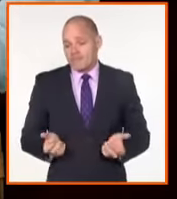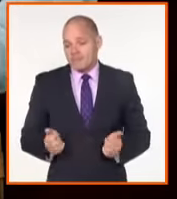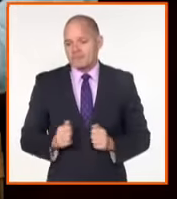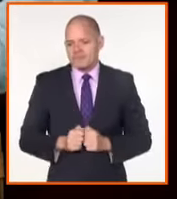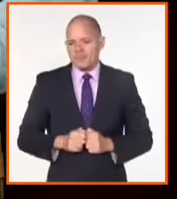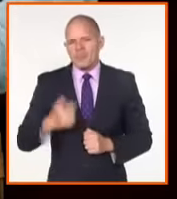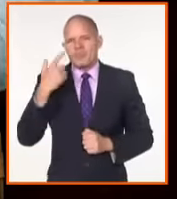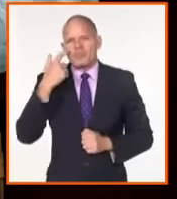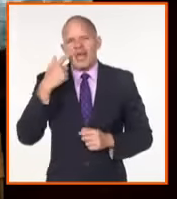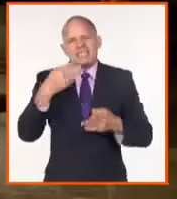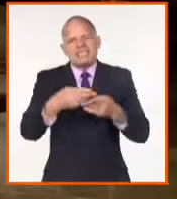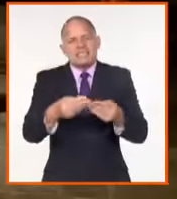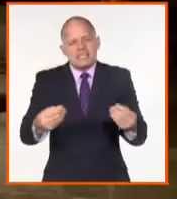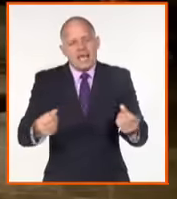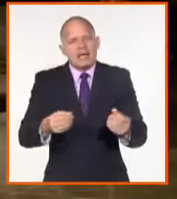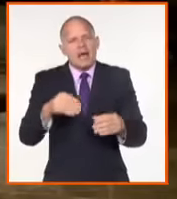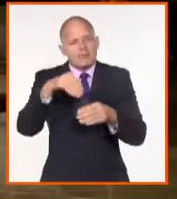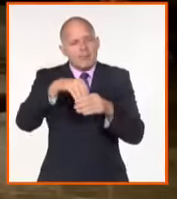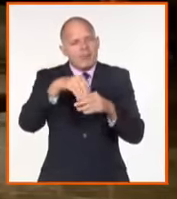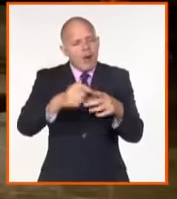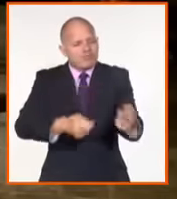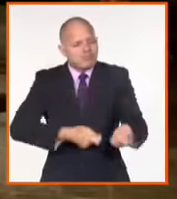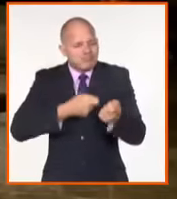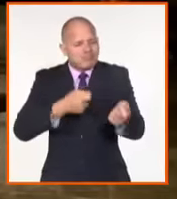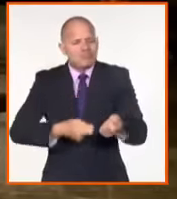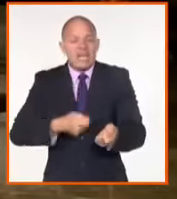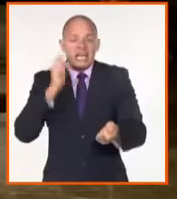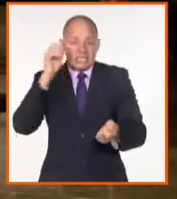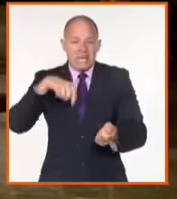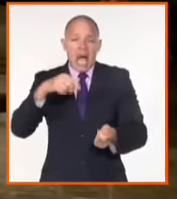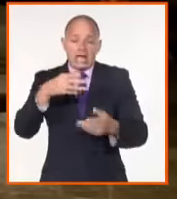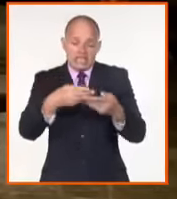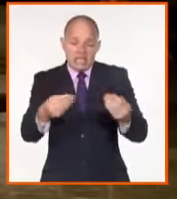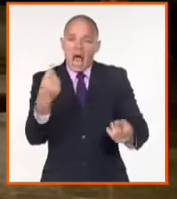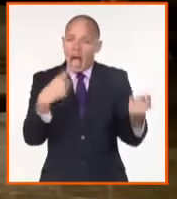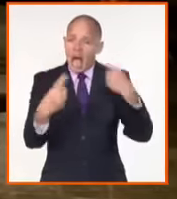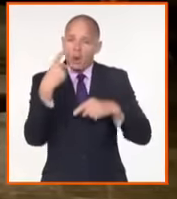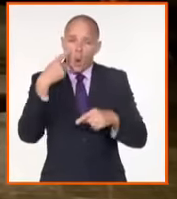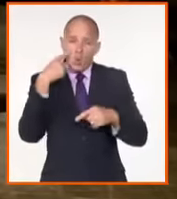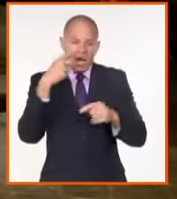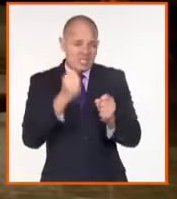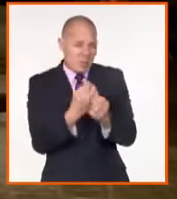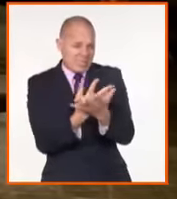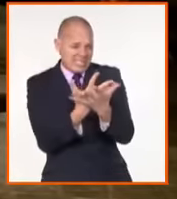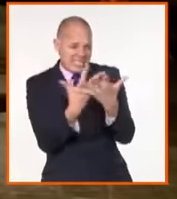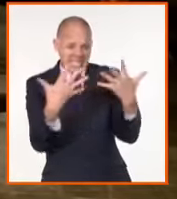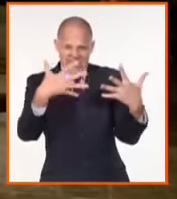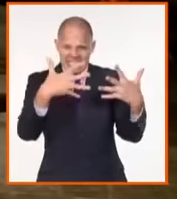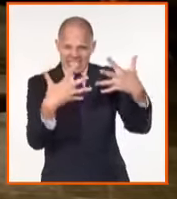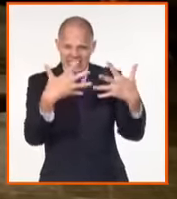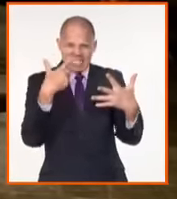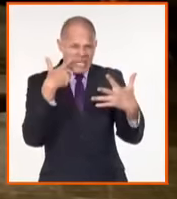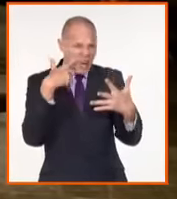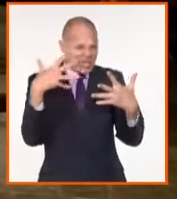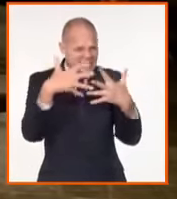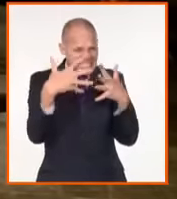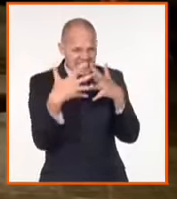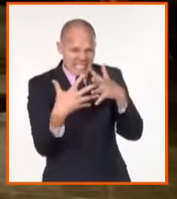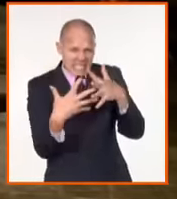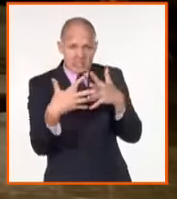tierra? ¿Cómo emplear las tierras ociosas? Hay veces que vemos contradicciones. En medio de toda esta situación, yo he llegado a